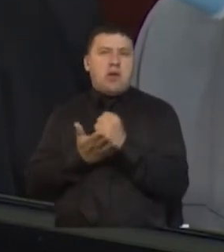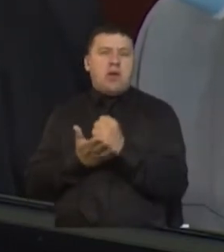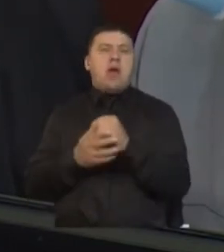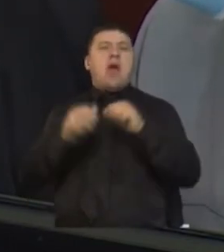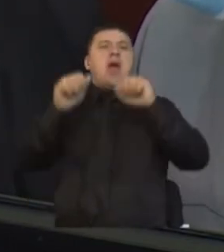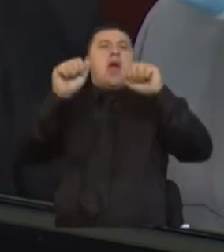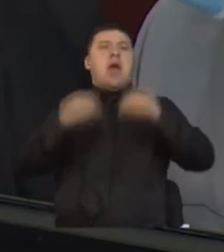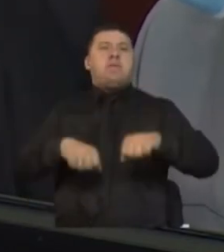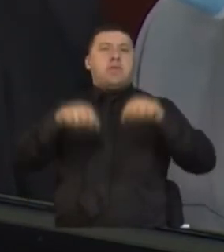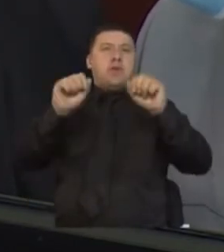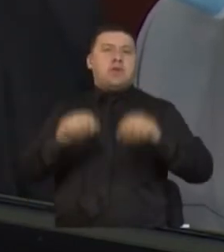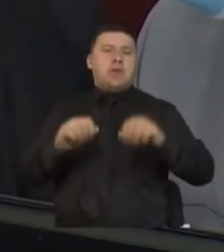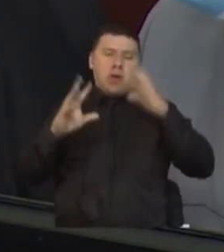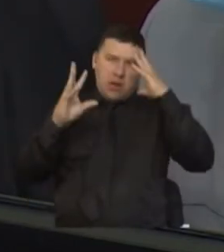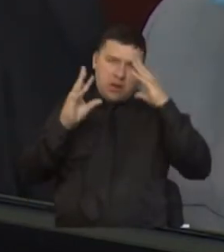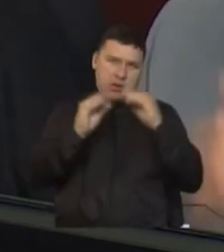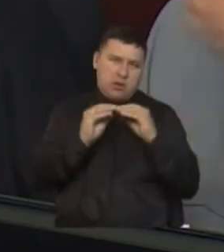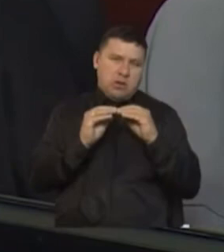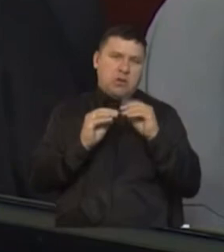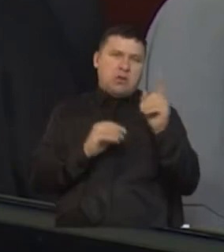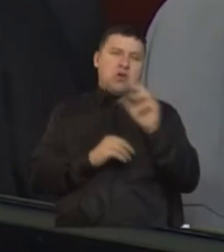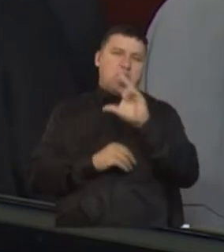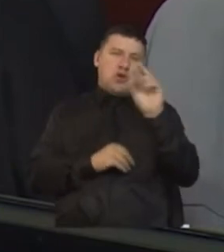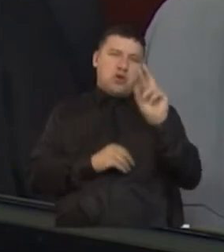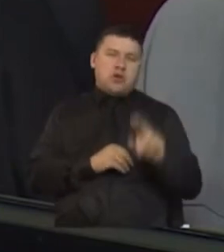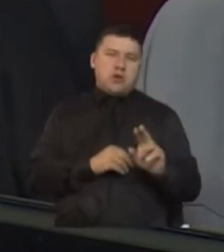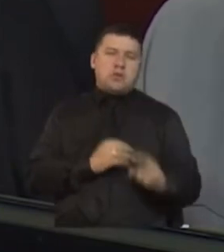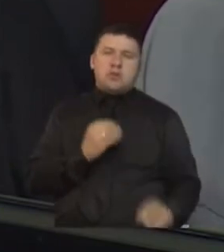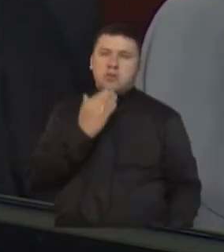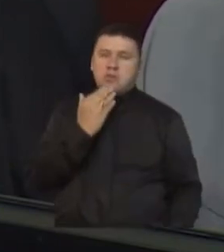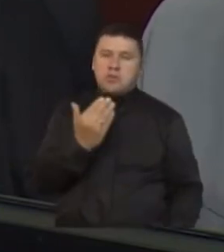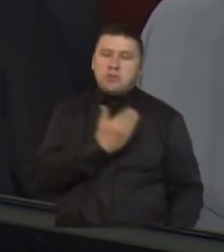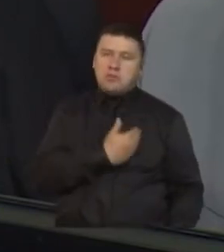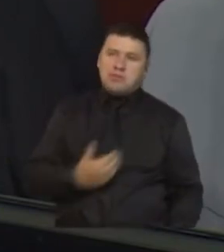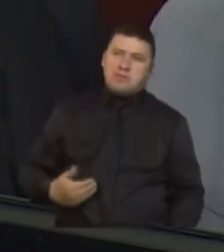aprobando este acuerdo con la República de Costa Rica. Muchas gracias, presidente.